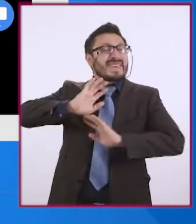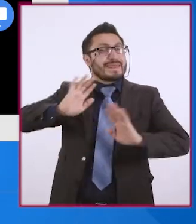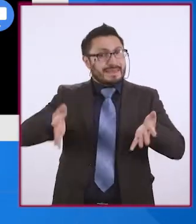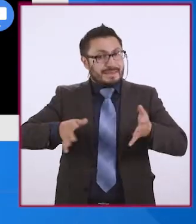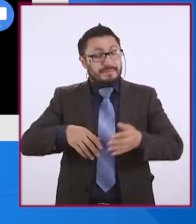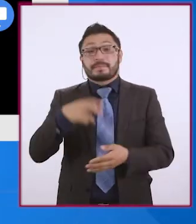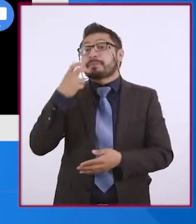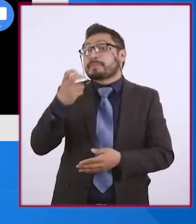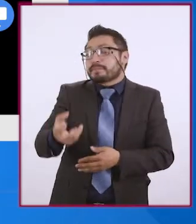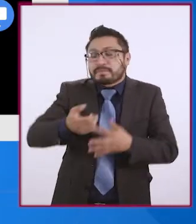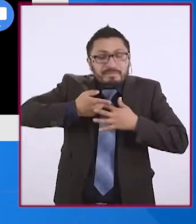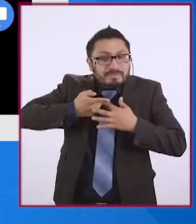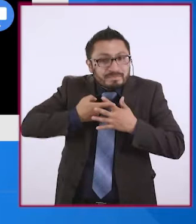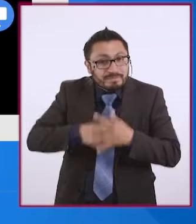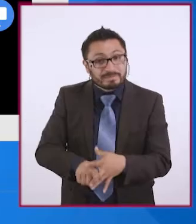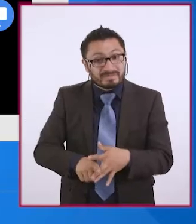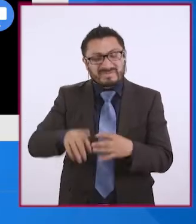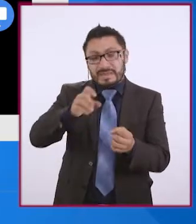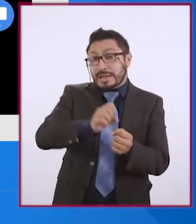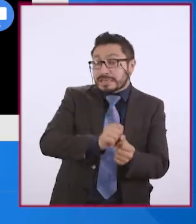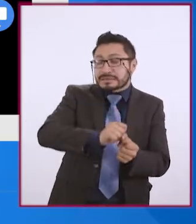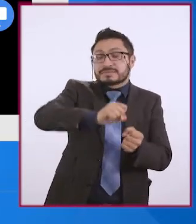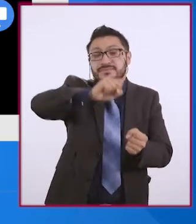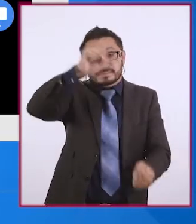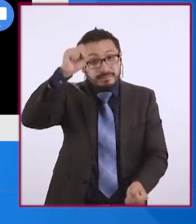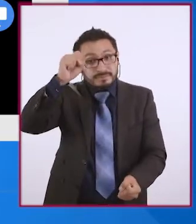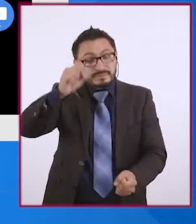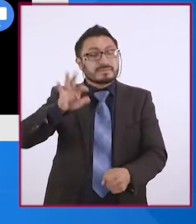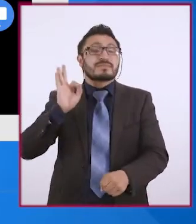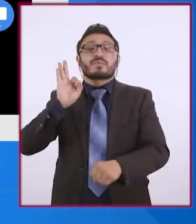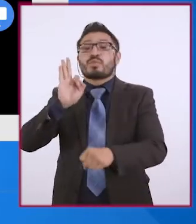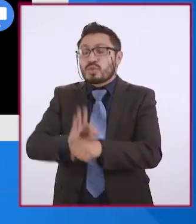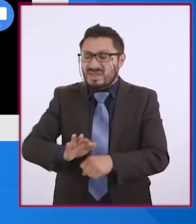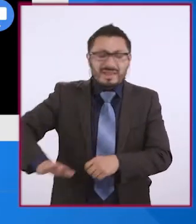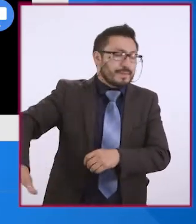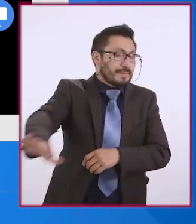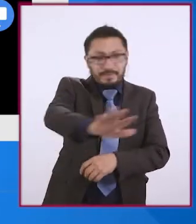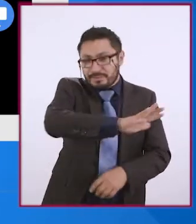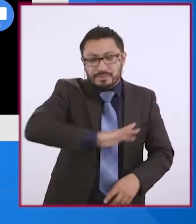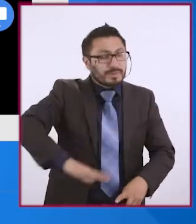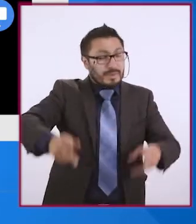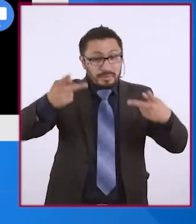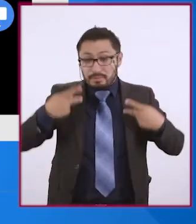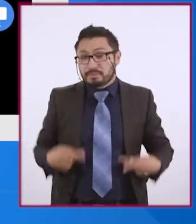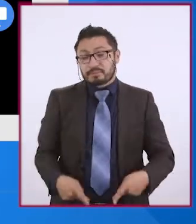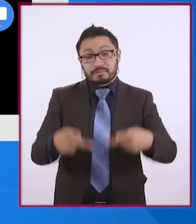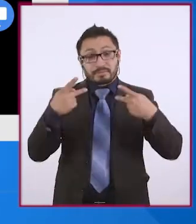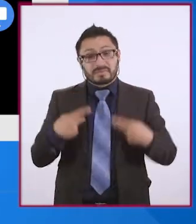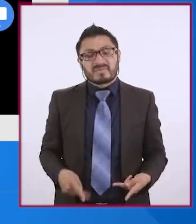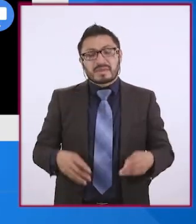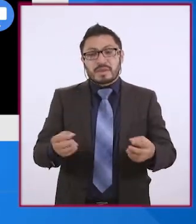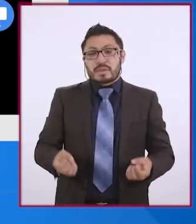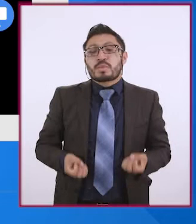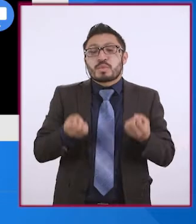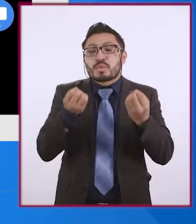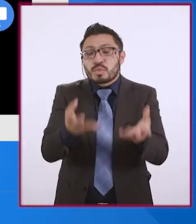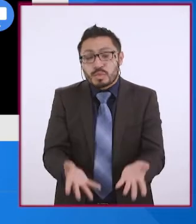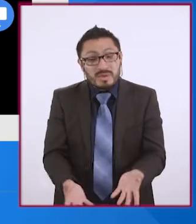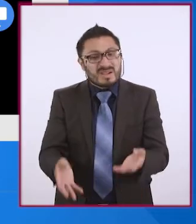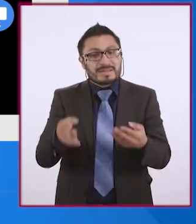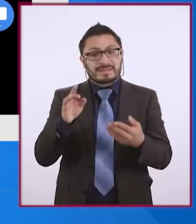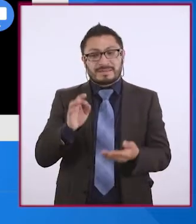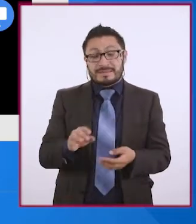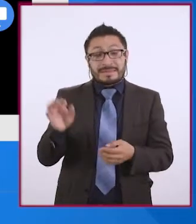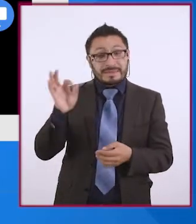ese momento, la Constitución protege a todos los ciudadanos, dándoles fundamentalmente